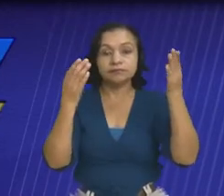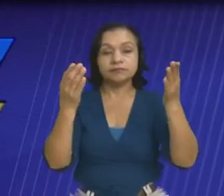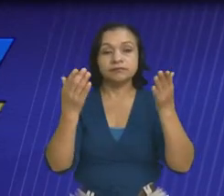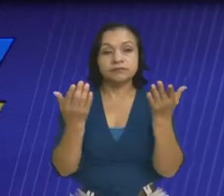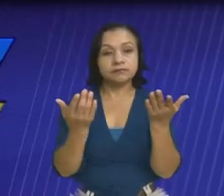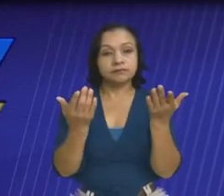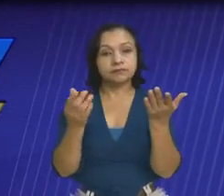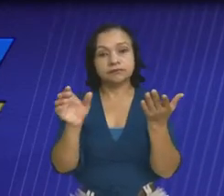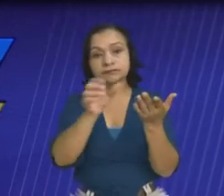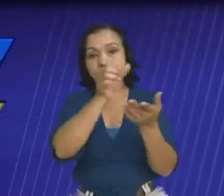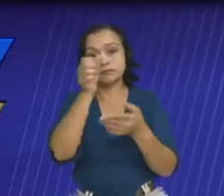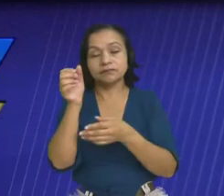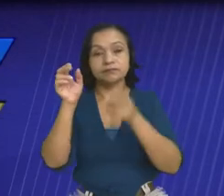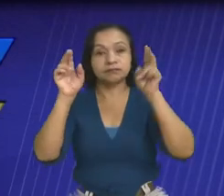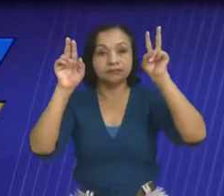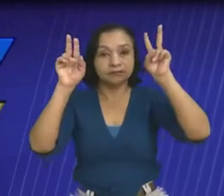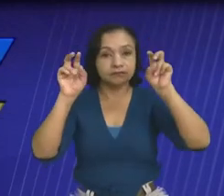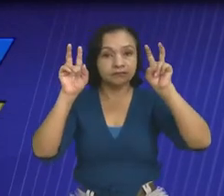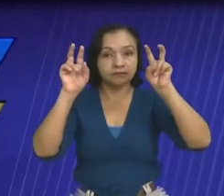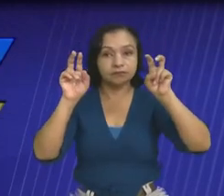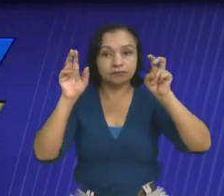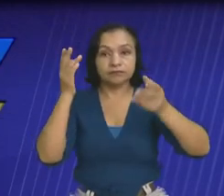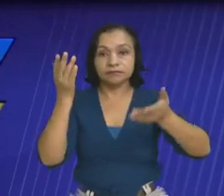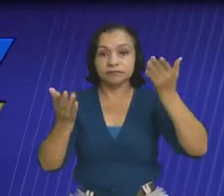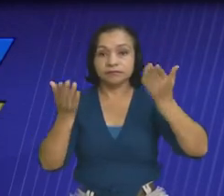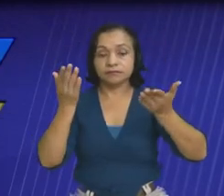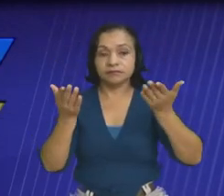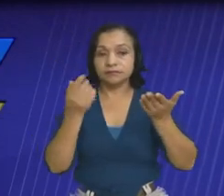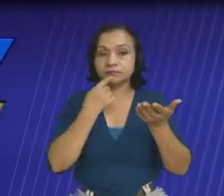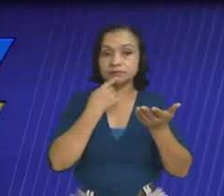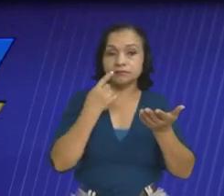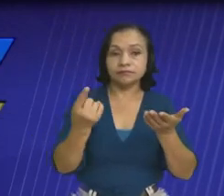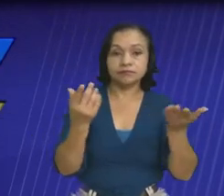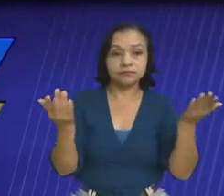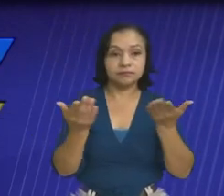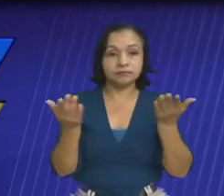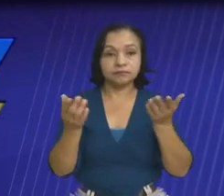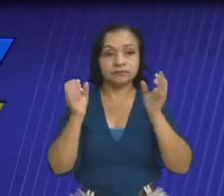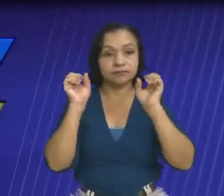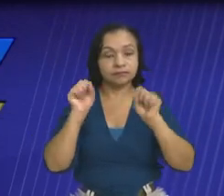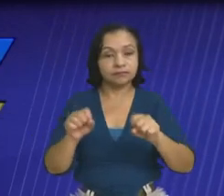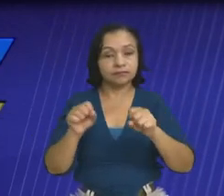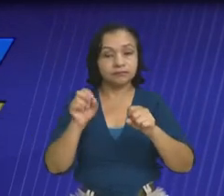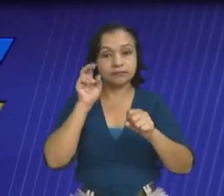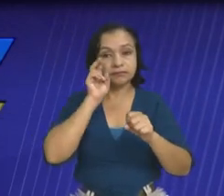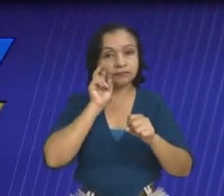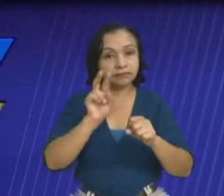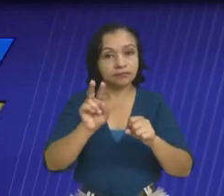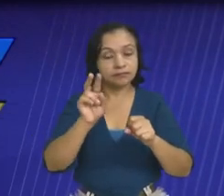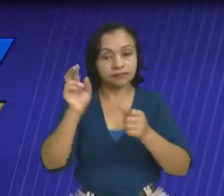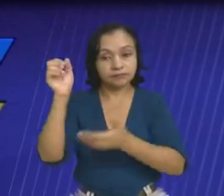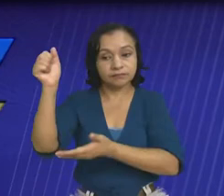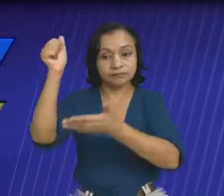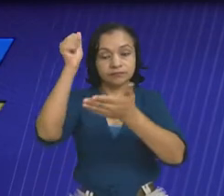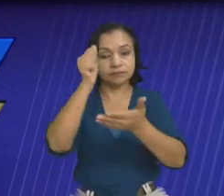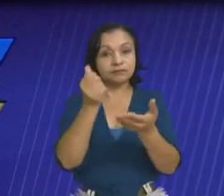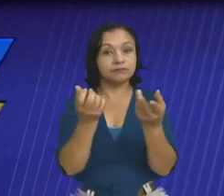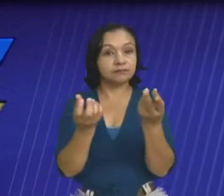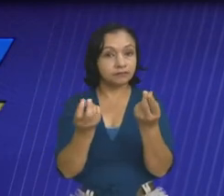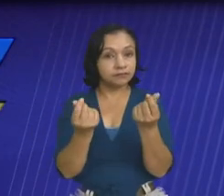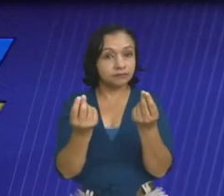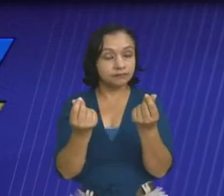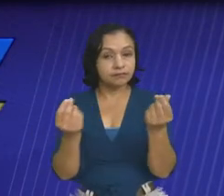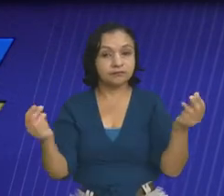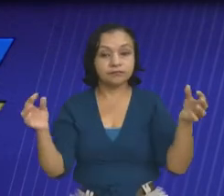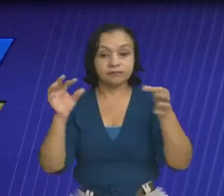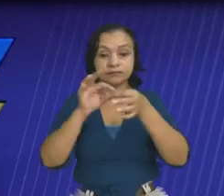que es otro aspecto que de repente no se cuantifica, porque no se puede dimensionar a nivel de inversión, sino que es parte